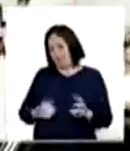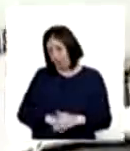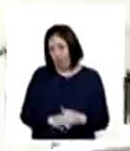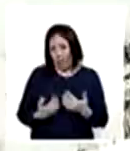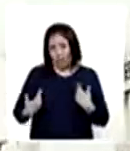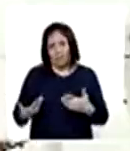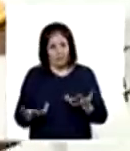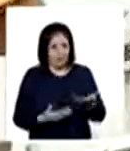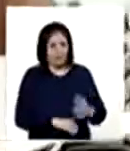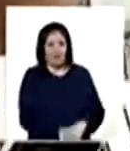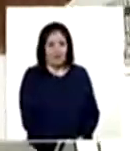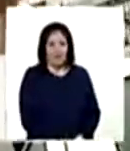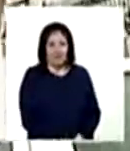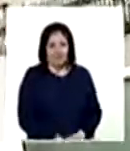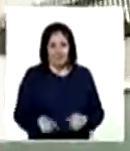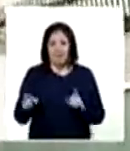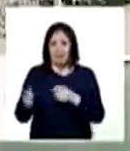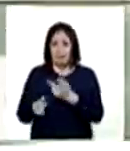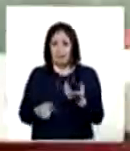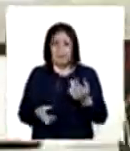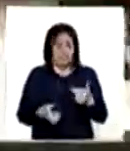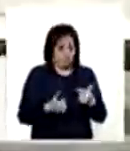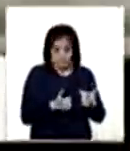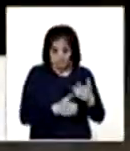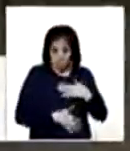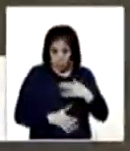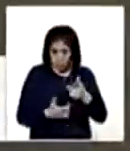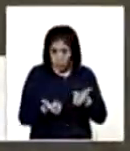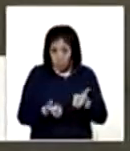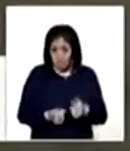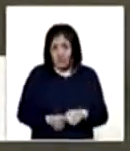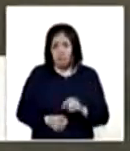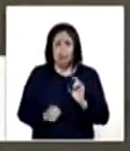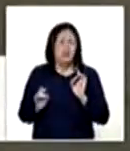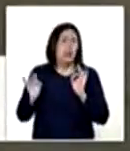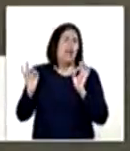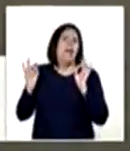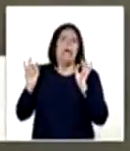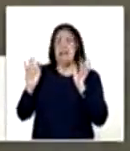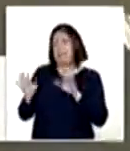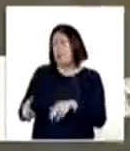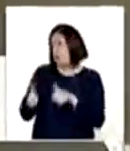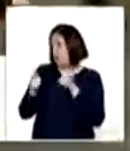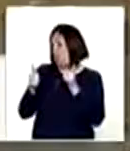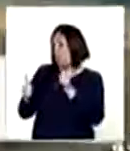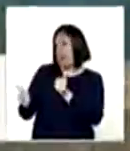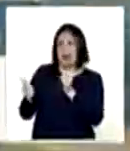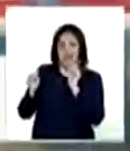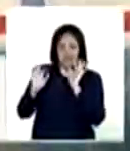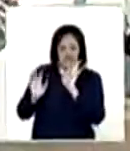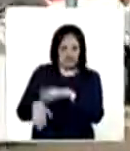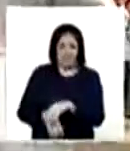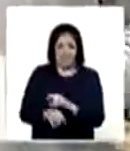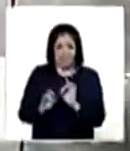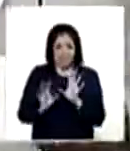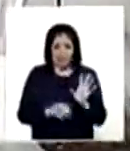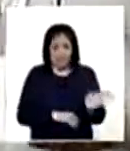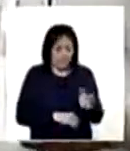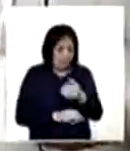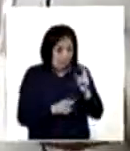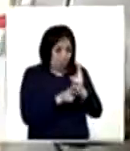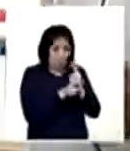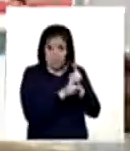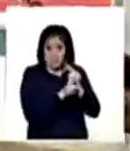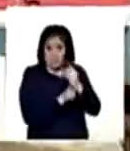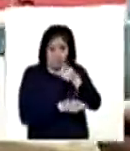por supuesto. Ah, sí, también. Sí. ¿Qué tal has pasado? Asquerosamente bien. Horrible. Más conejas, tengo acá,